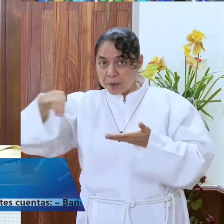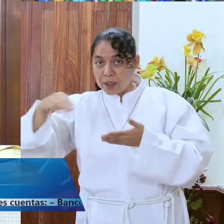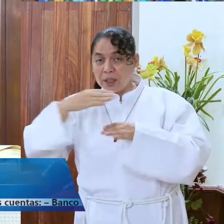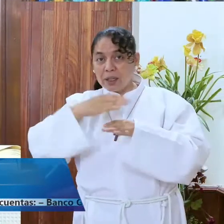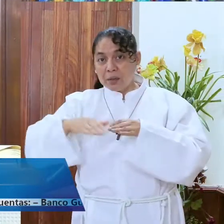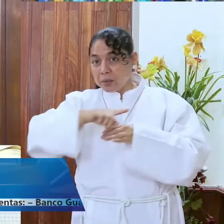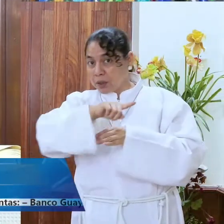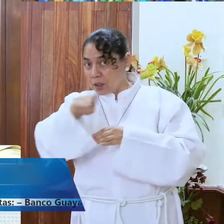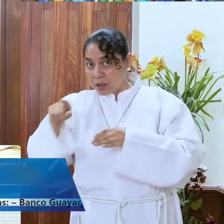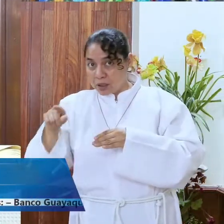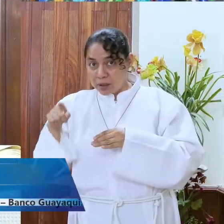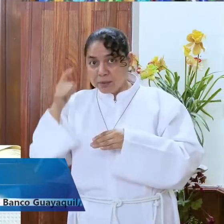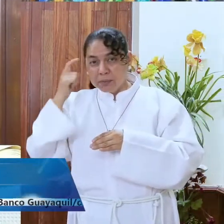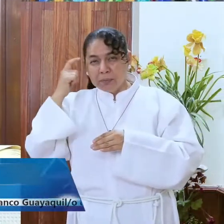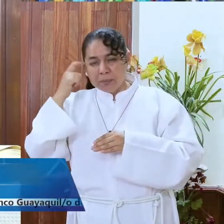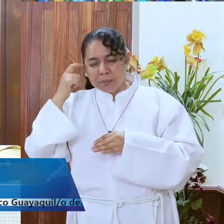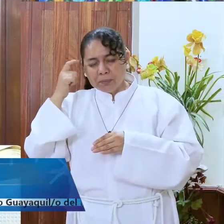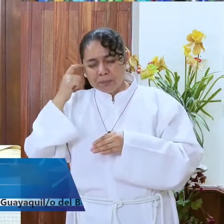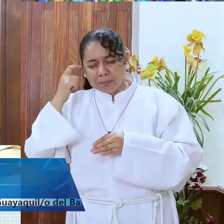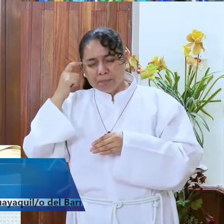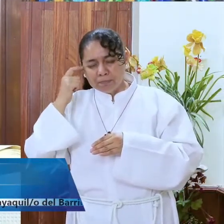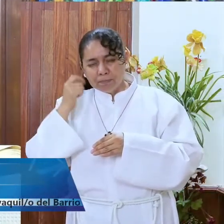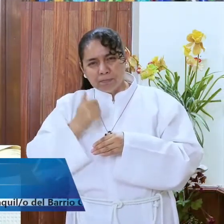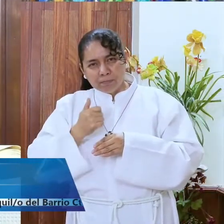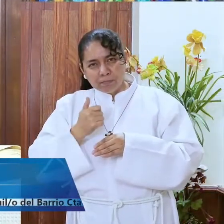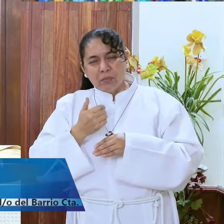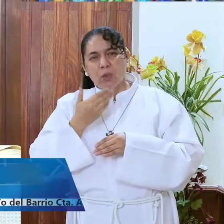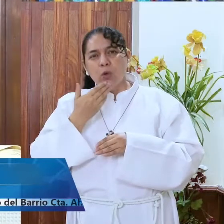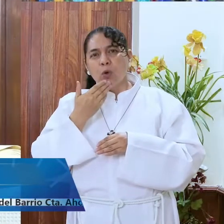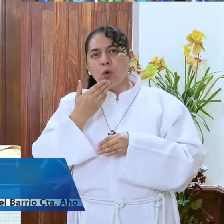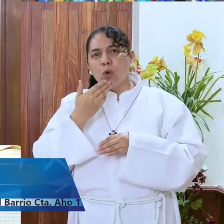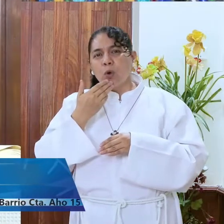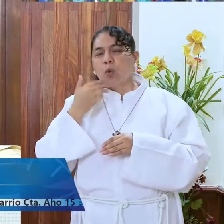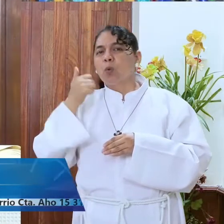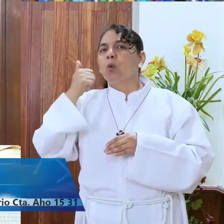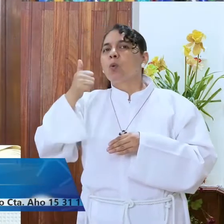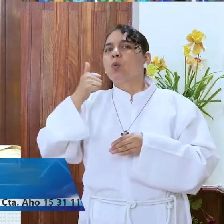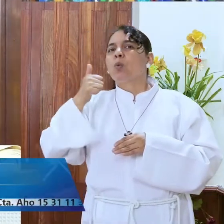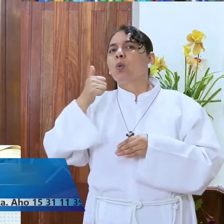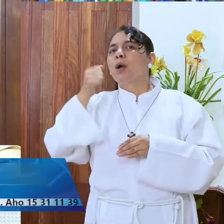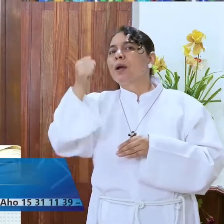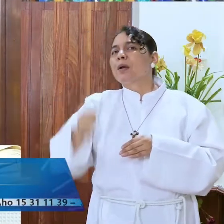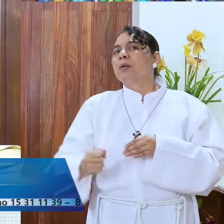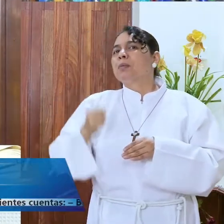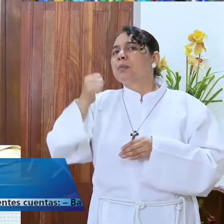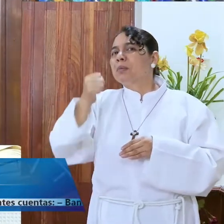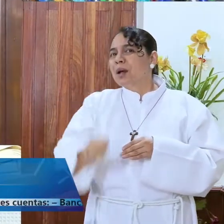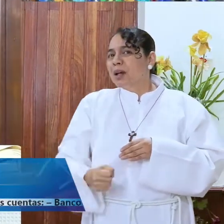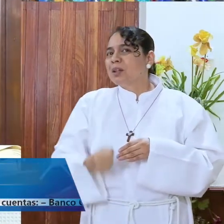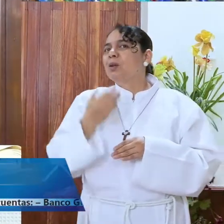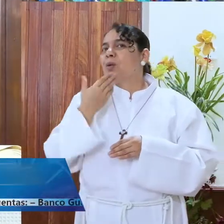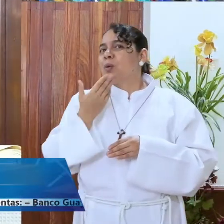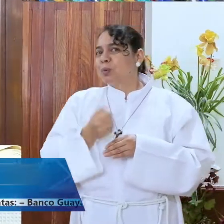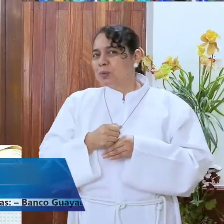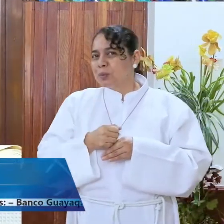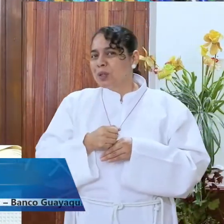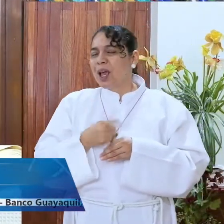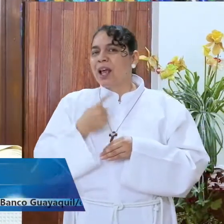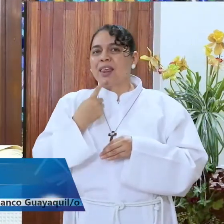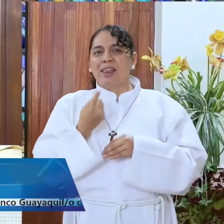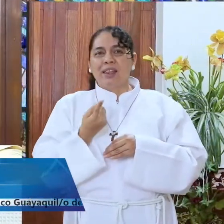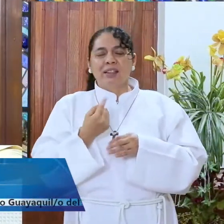invita a reflexionar en las actitudes del buen pastor nos cuenta